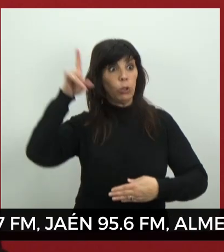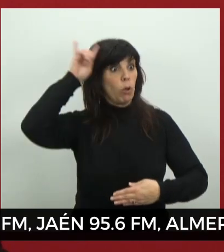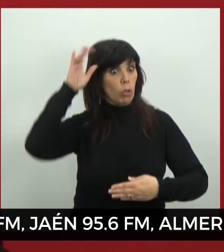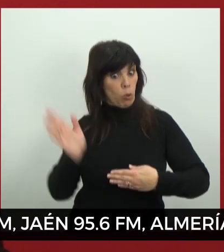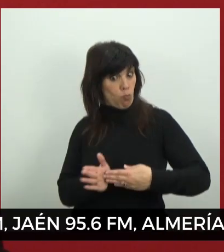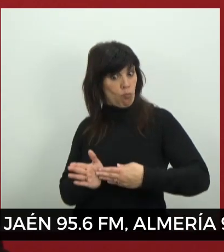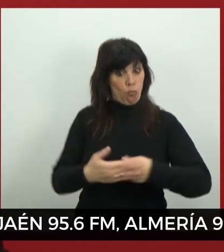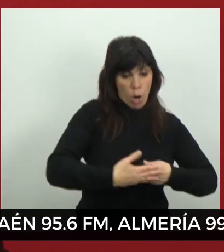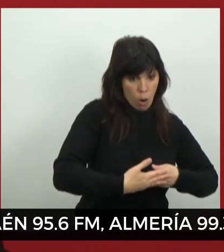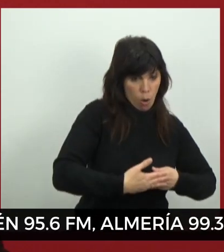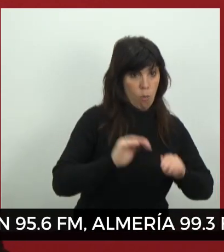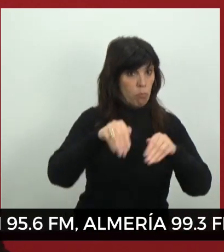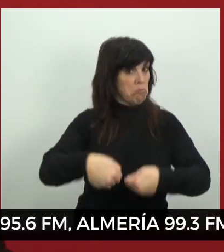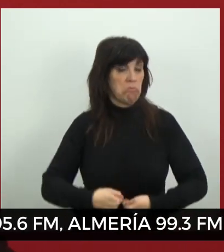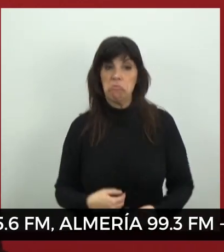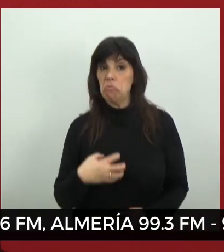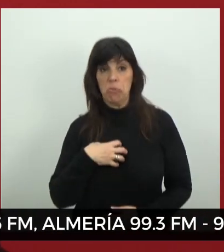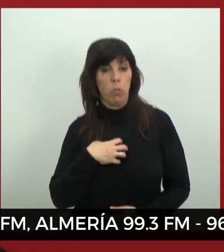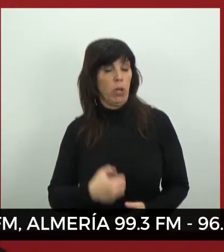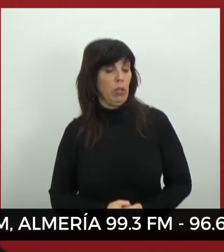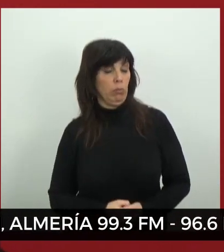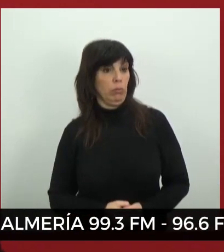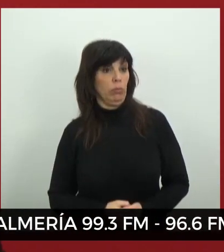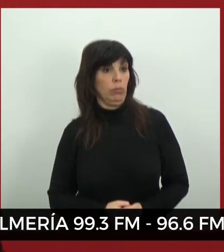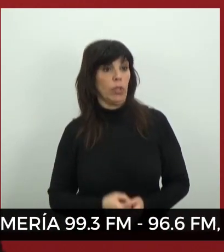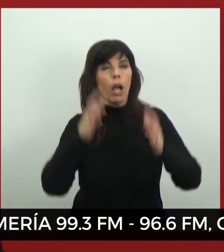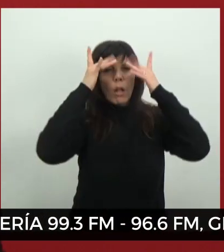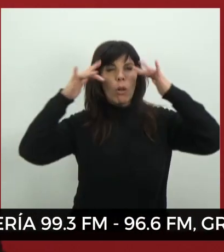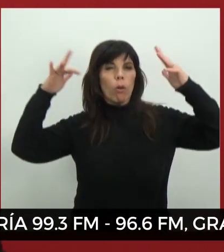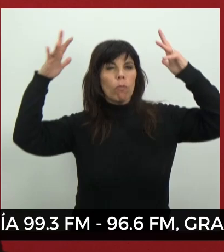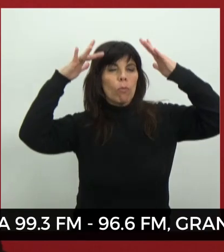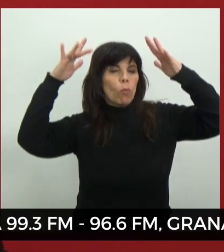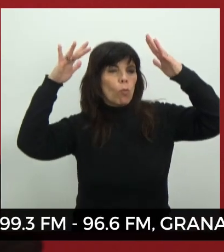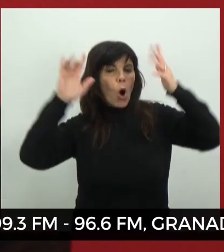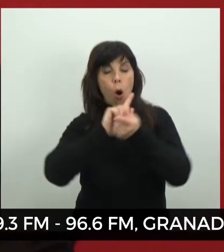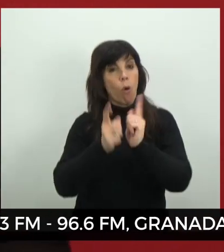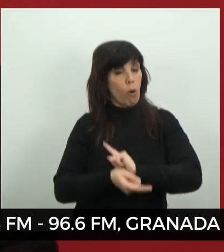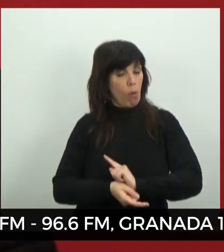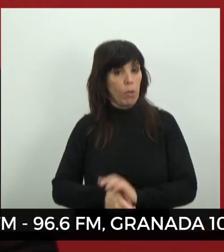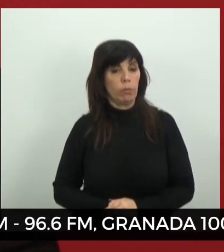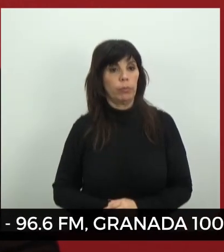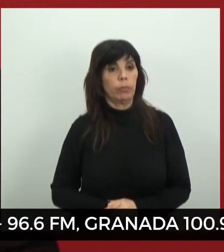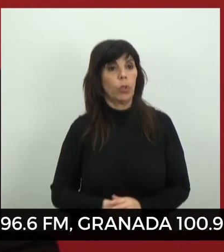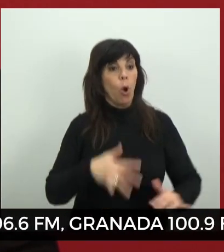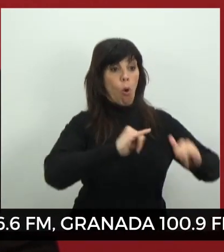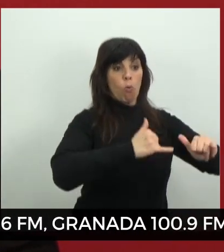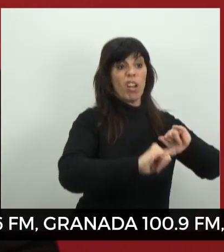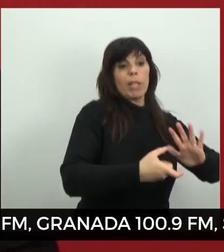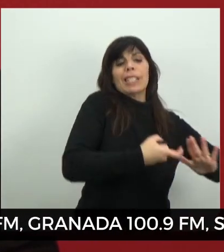regresar. Ya incluso cambian hasta los sueños. ¿Cómo se elimina una